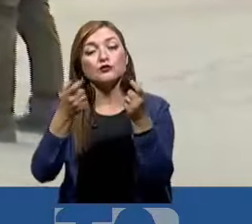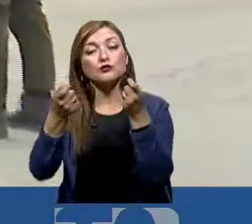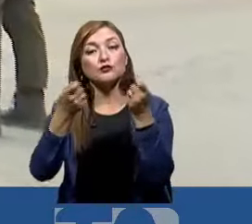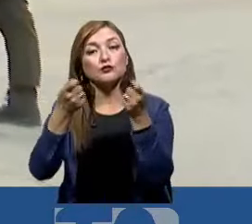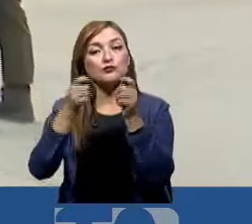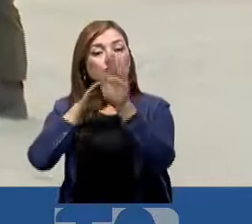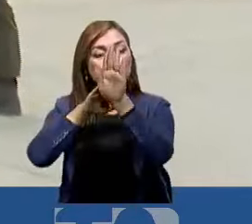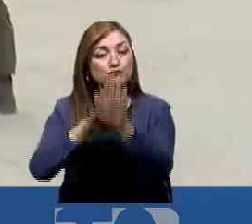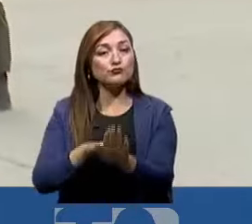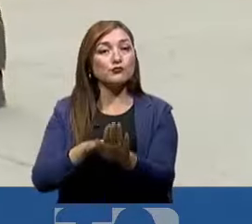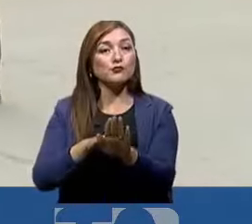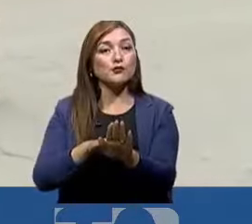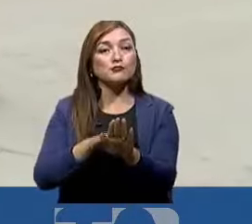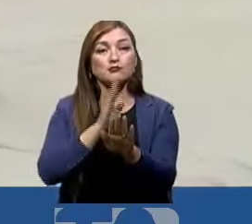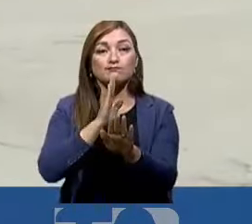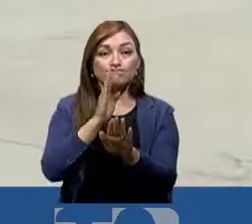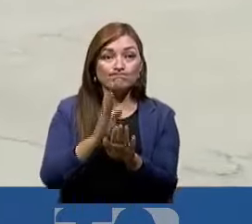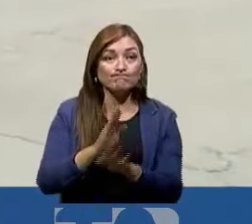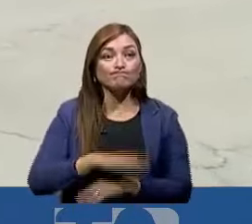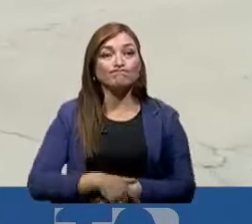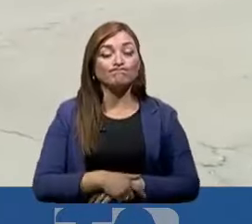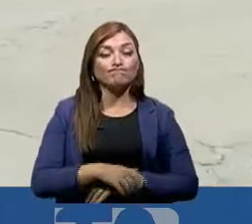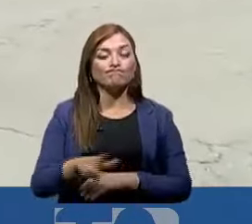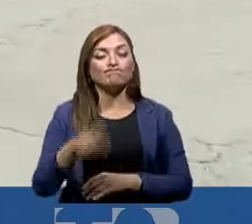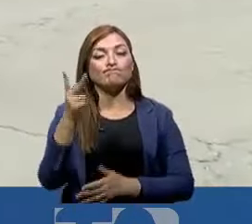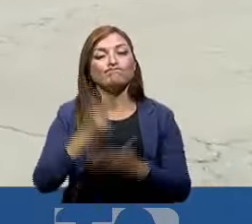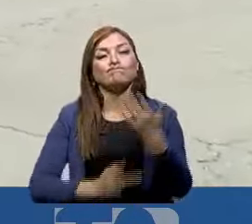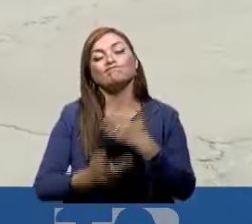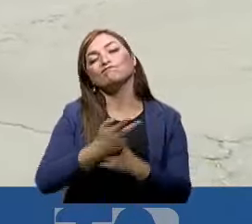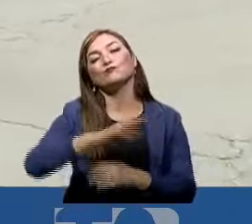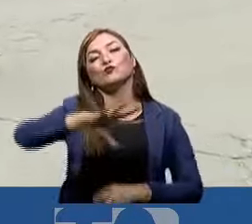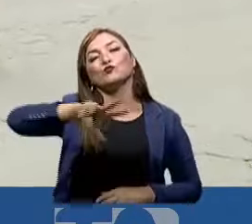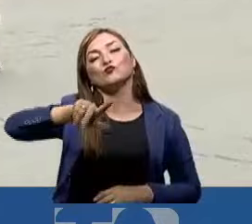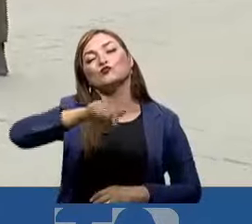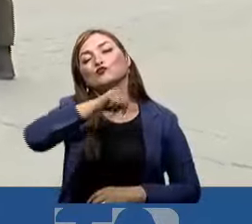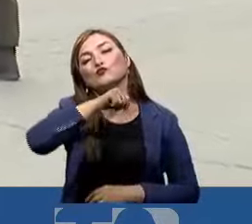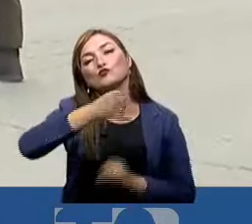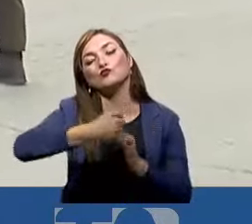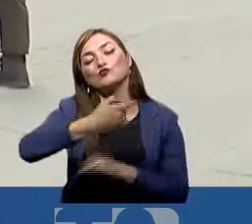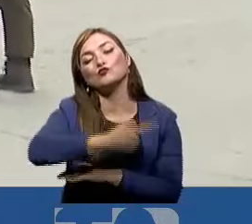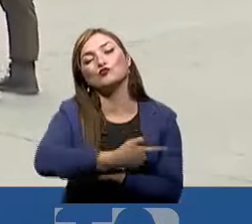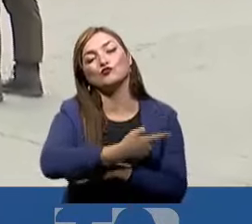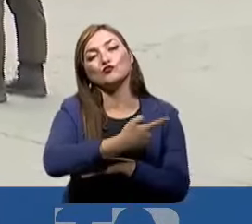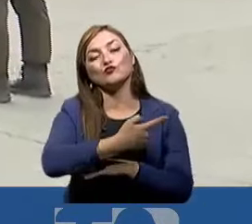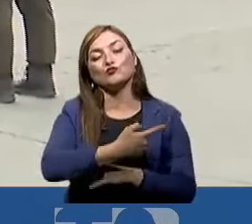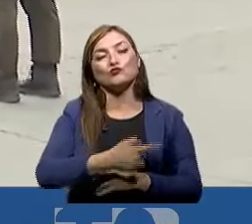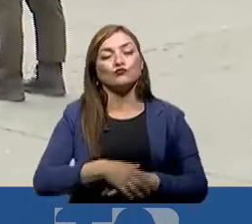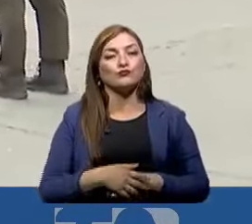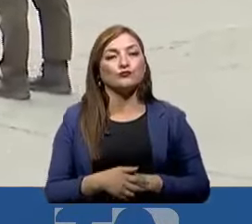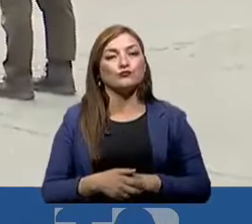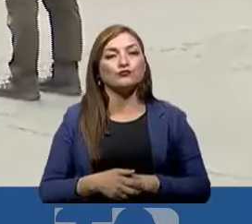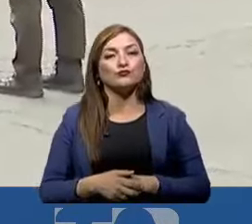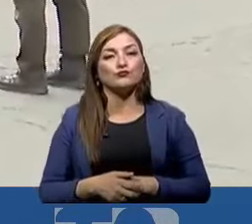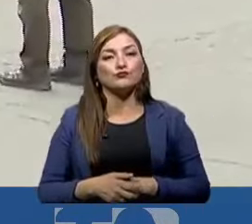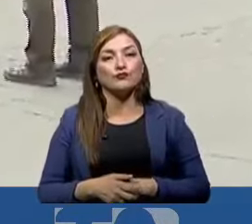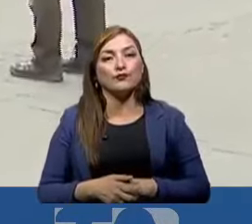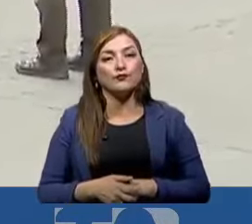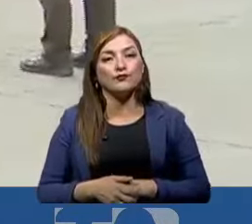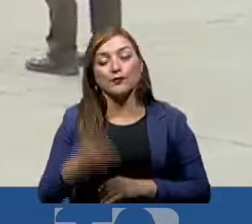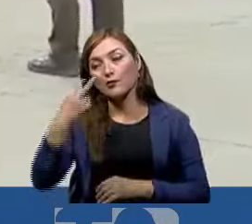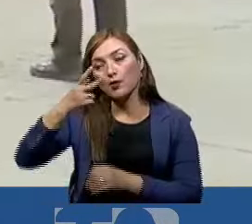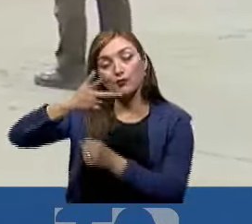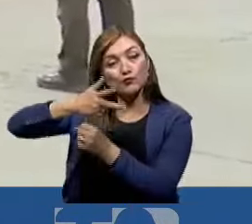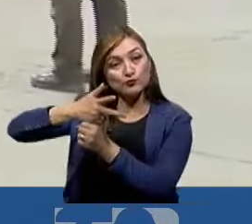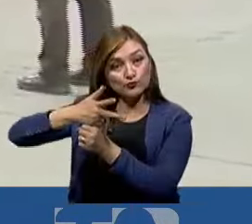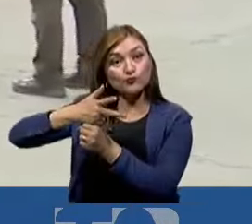esta zona por los constantes robos y asaltos que se estaban registrando en estos últimos días. Quiero mostrarles, si producción me ayuda, unos videos